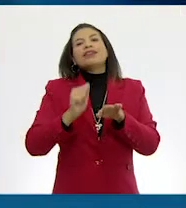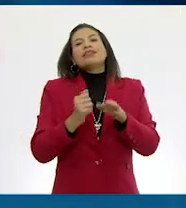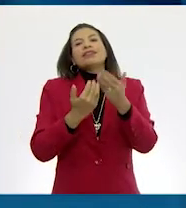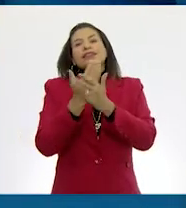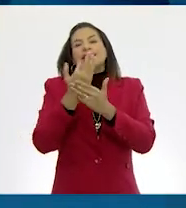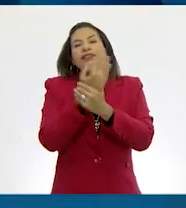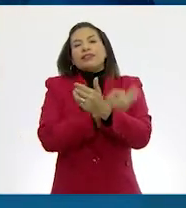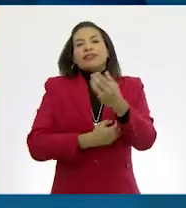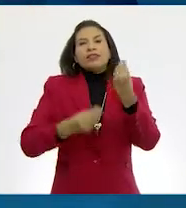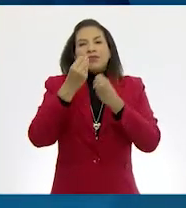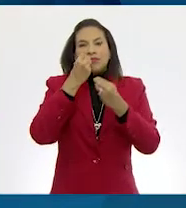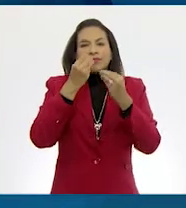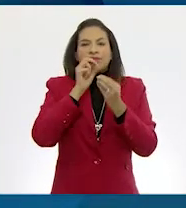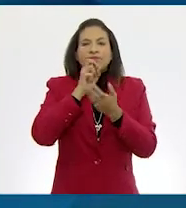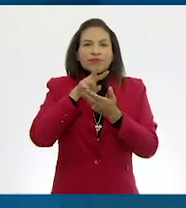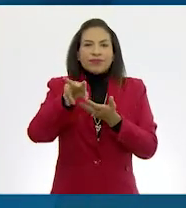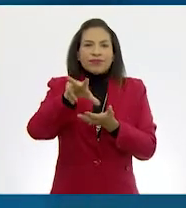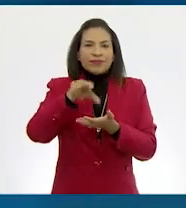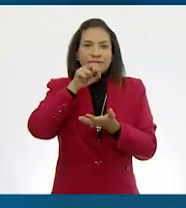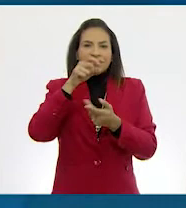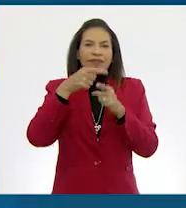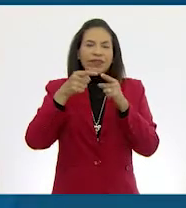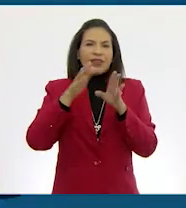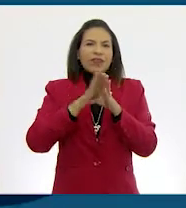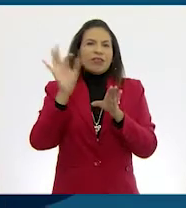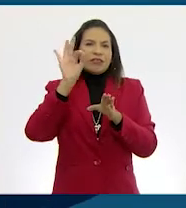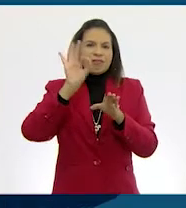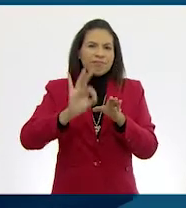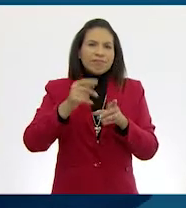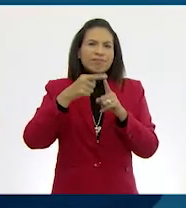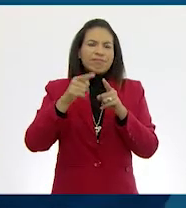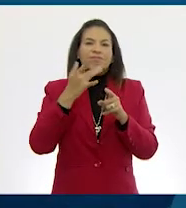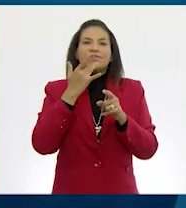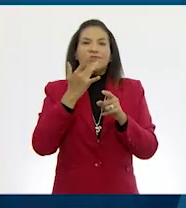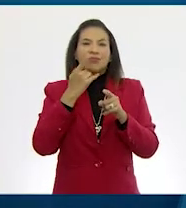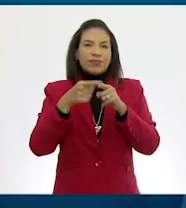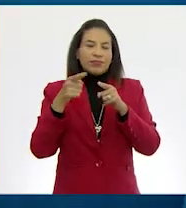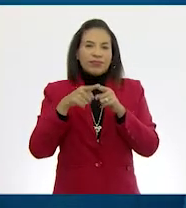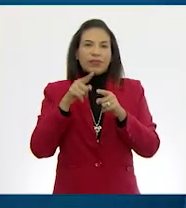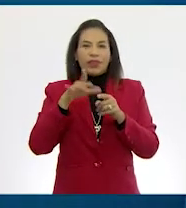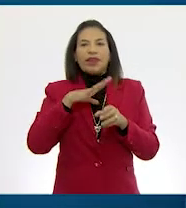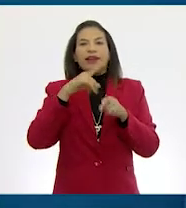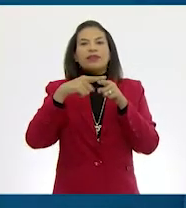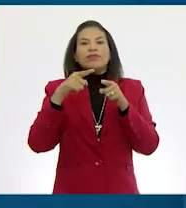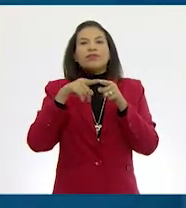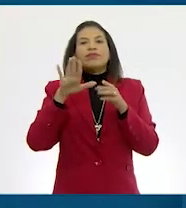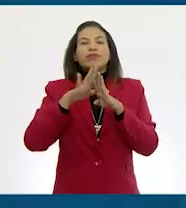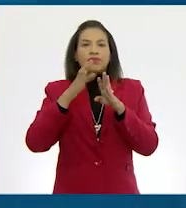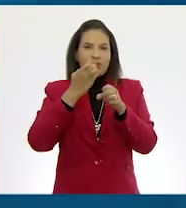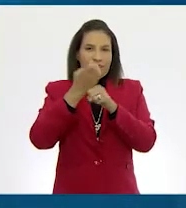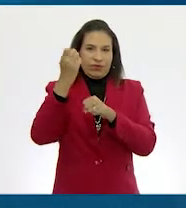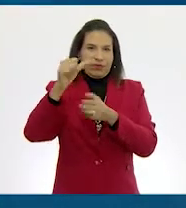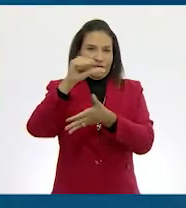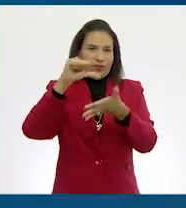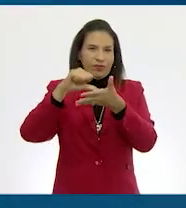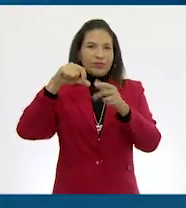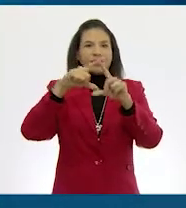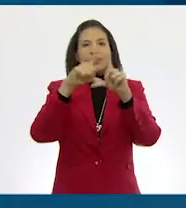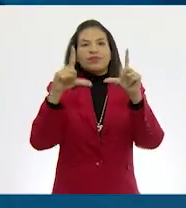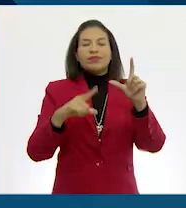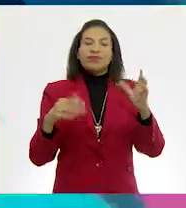alimenta de algunos insectos y lagartijas se le puede encontrar en estados del centro del país